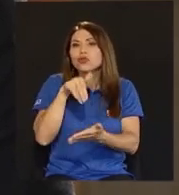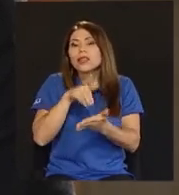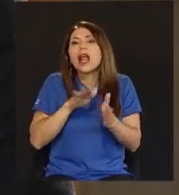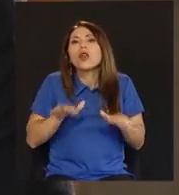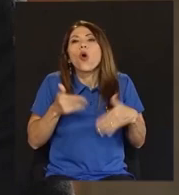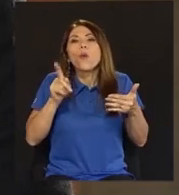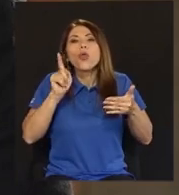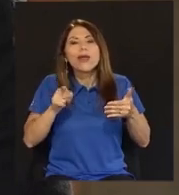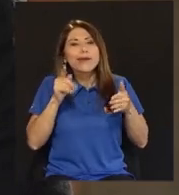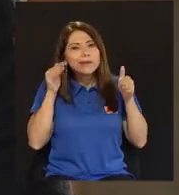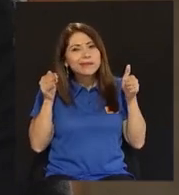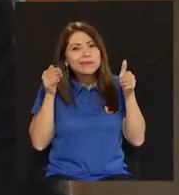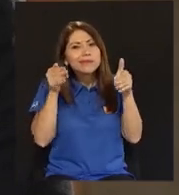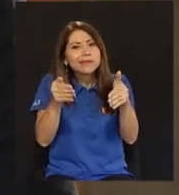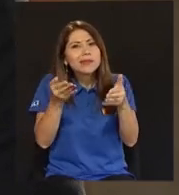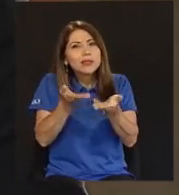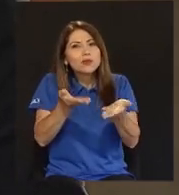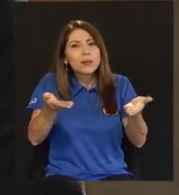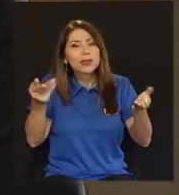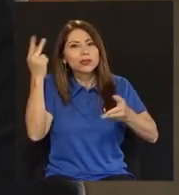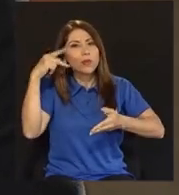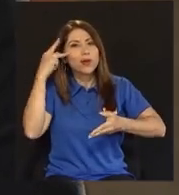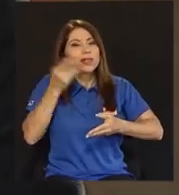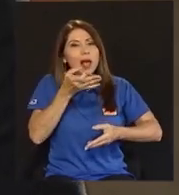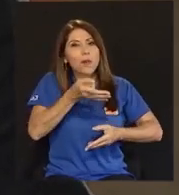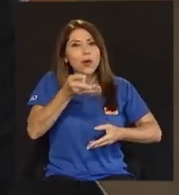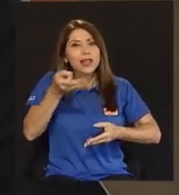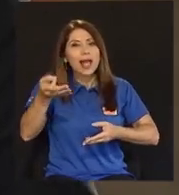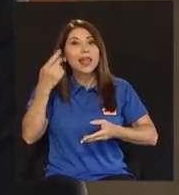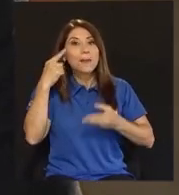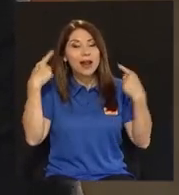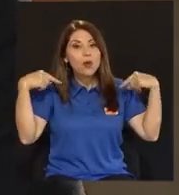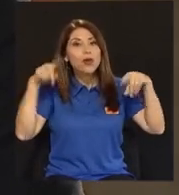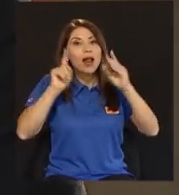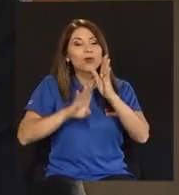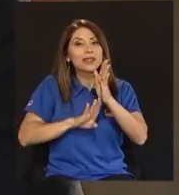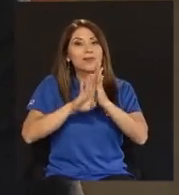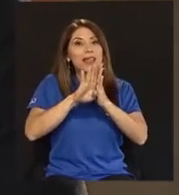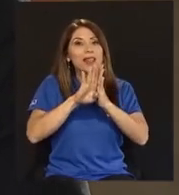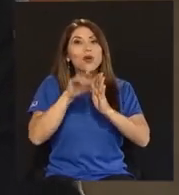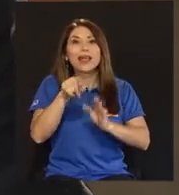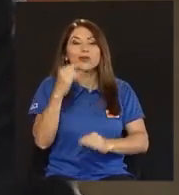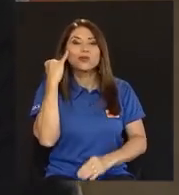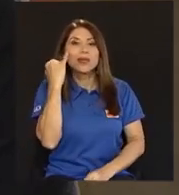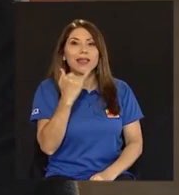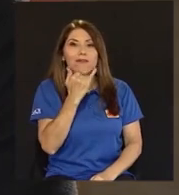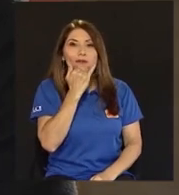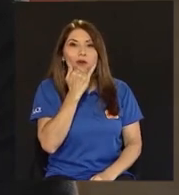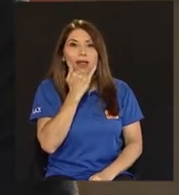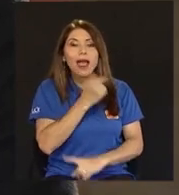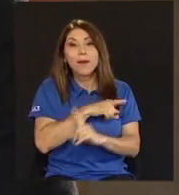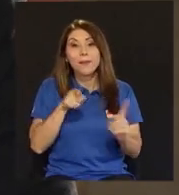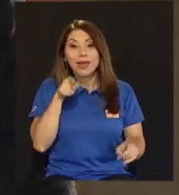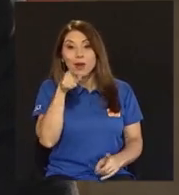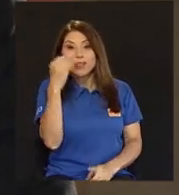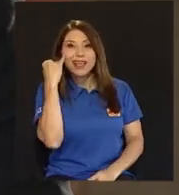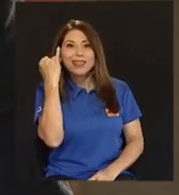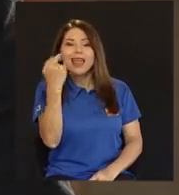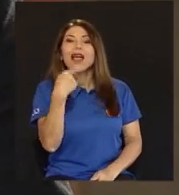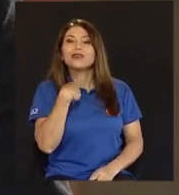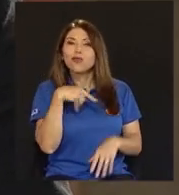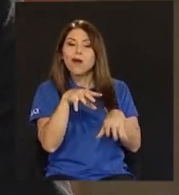para lograr el crecimiento, lo cual es una idea como errónea. Pero yo tomé esa idea y